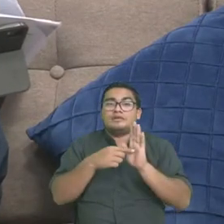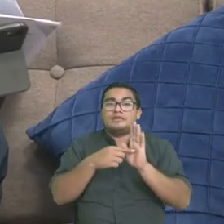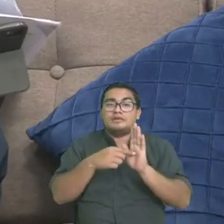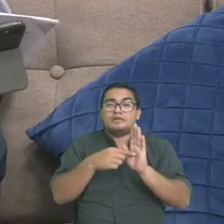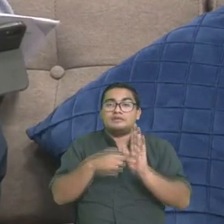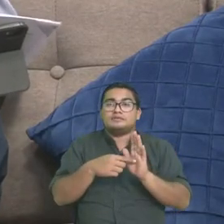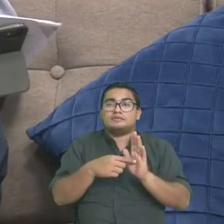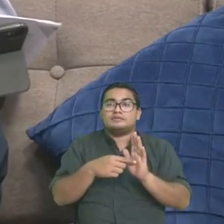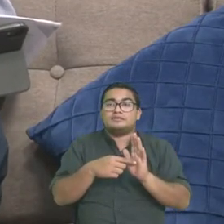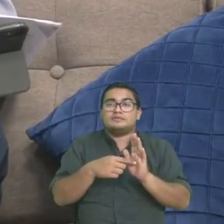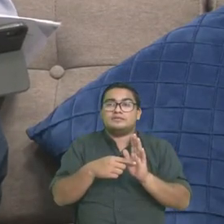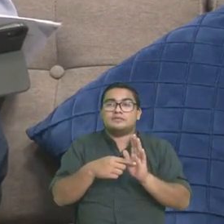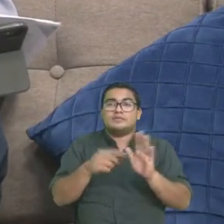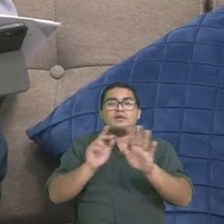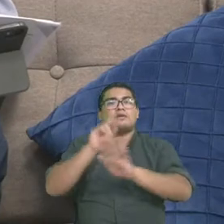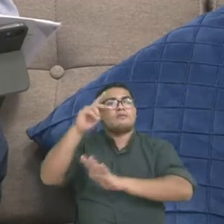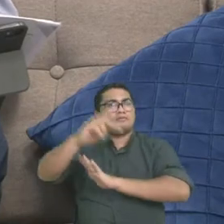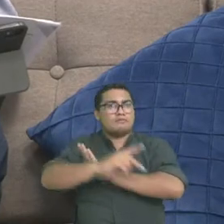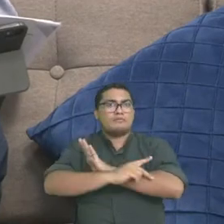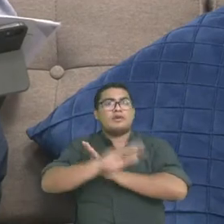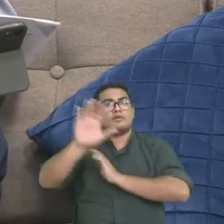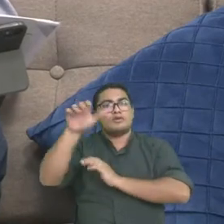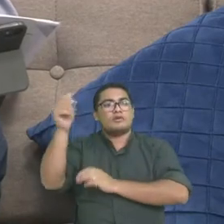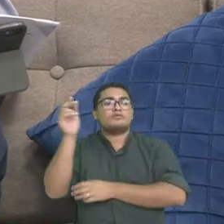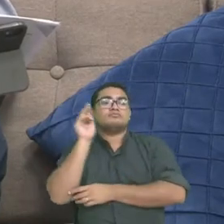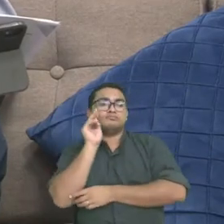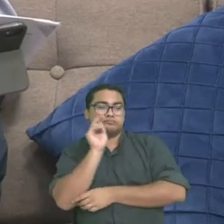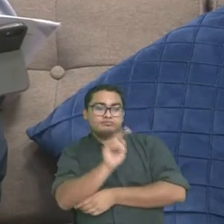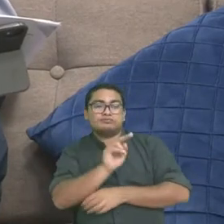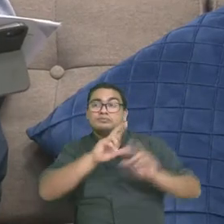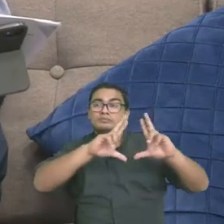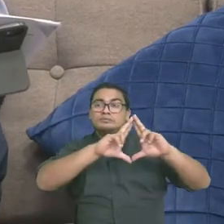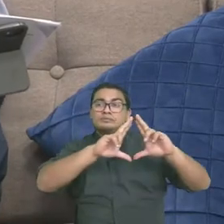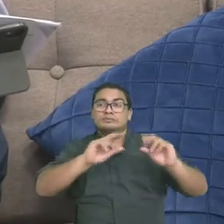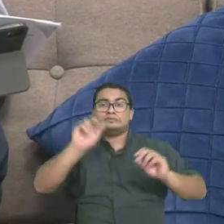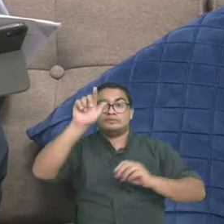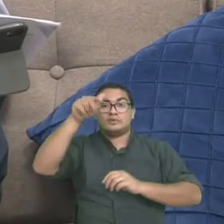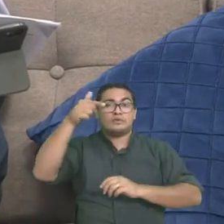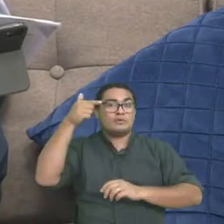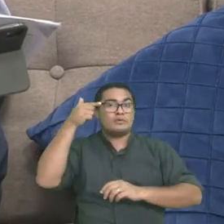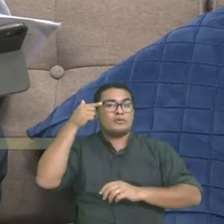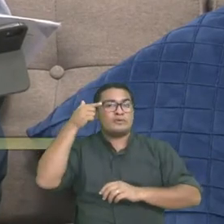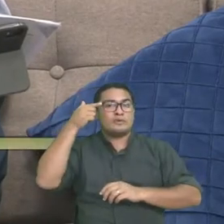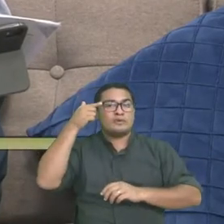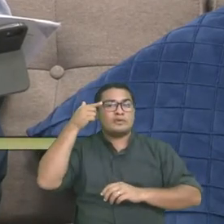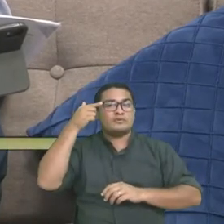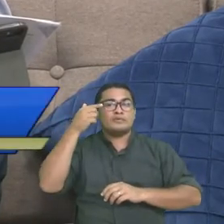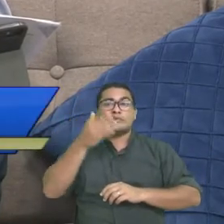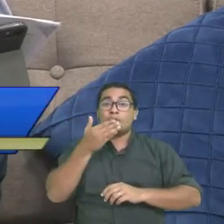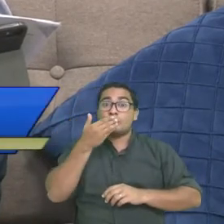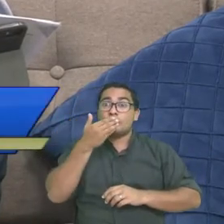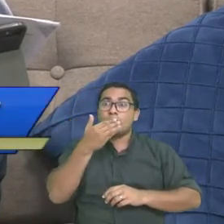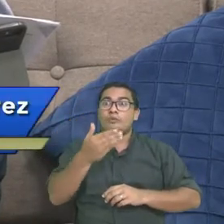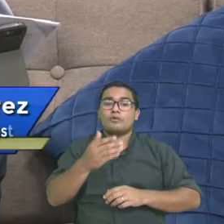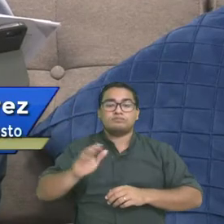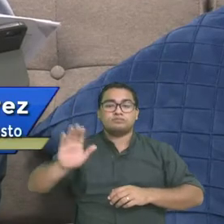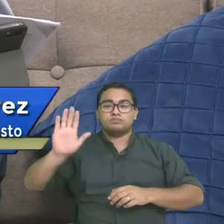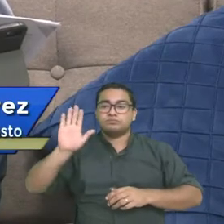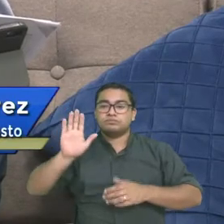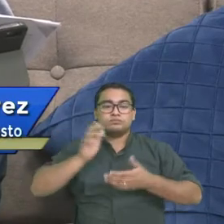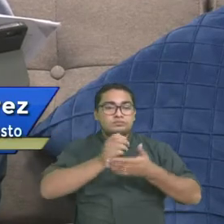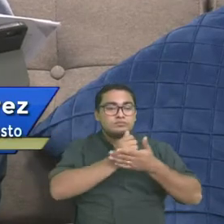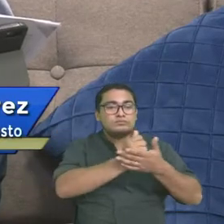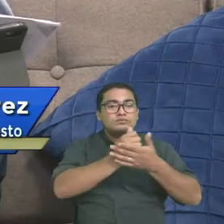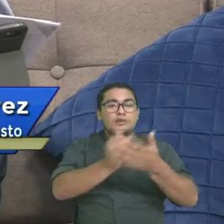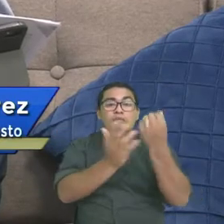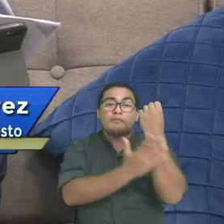existe un gobierno que tiene un genuino compromiso con la reducción de la pobreza y